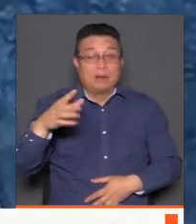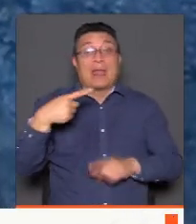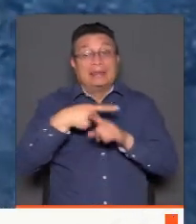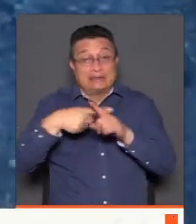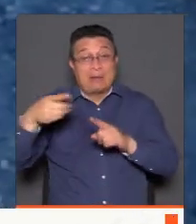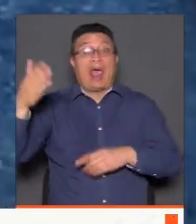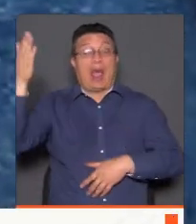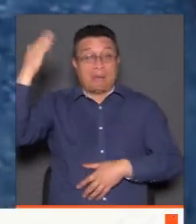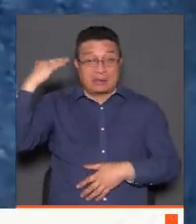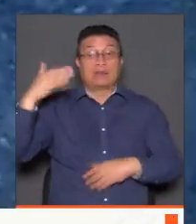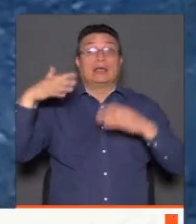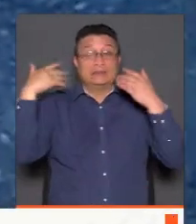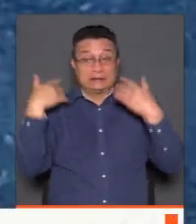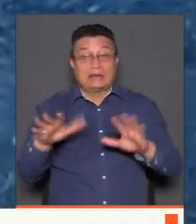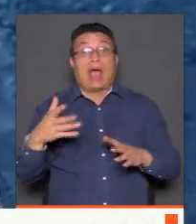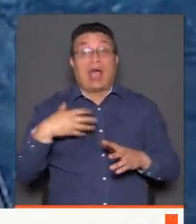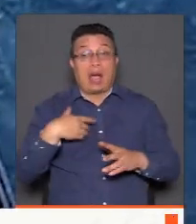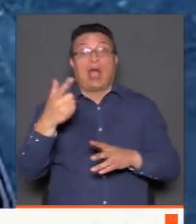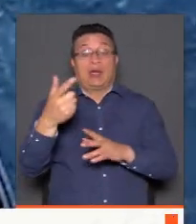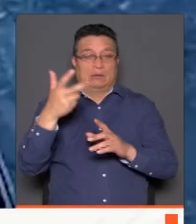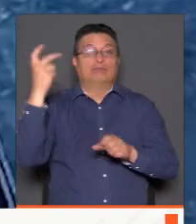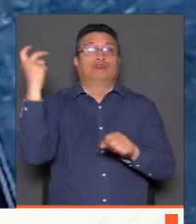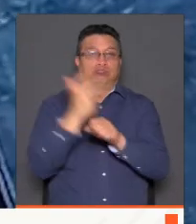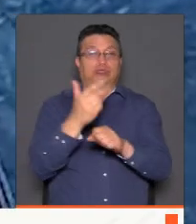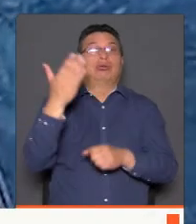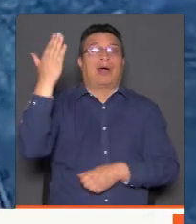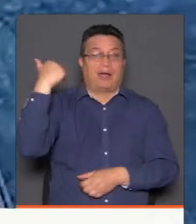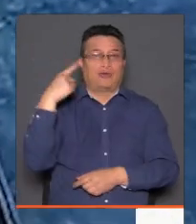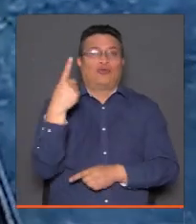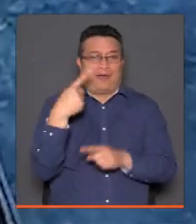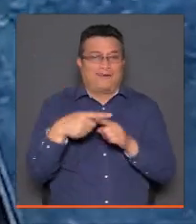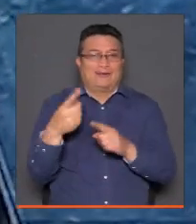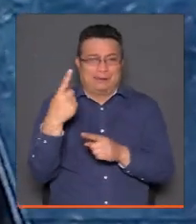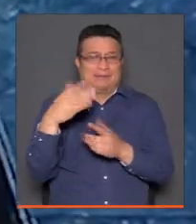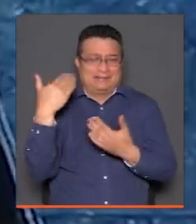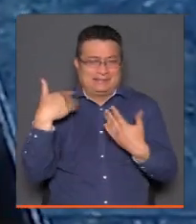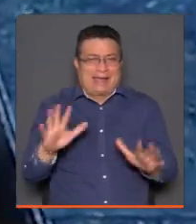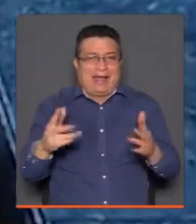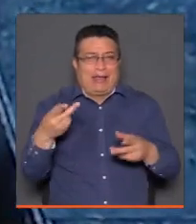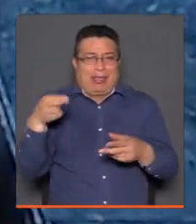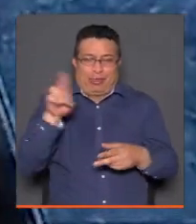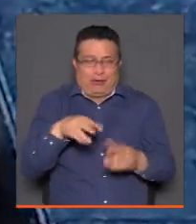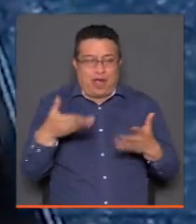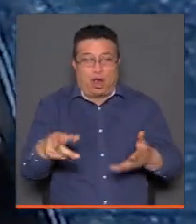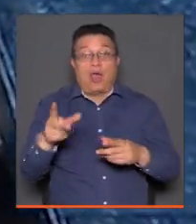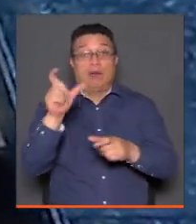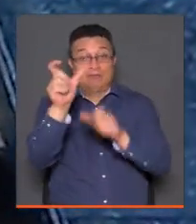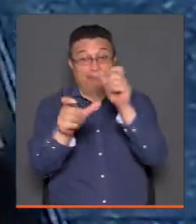pasada ya había sido víctima de un lanzazo. Por ahora, los delincuentes continúan prófugos.